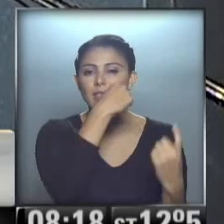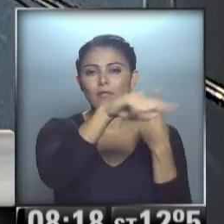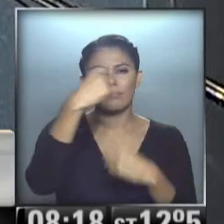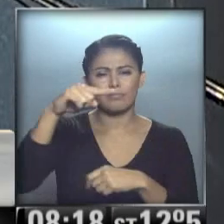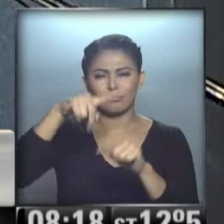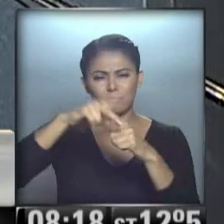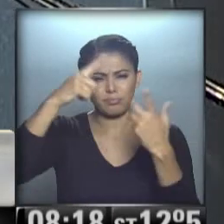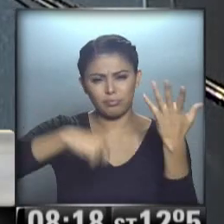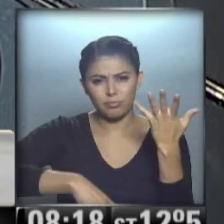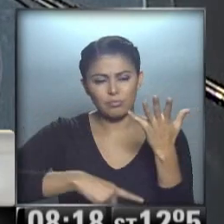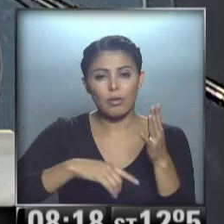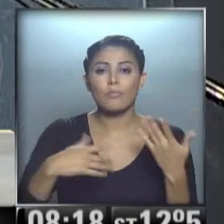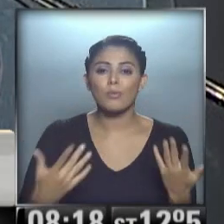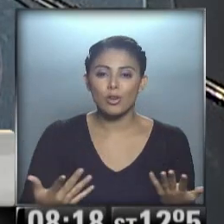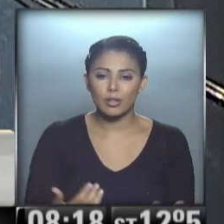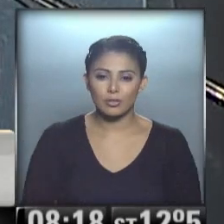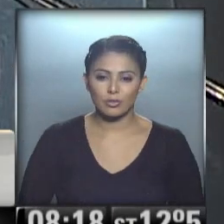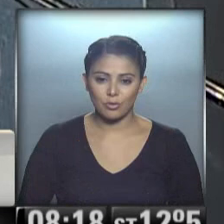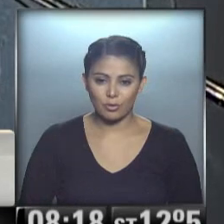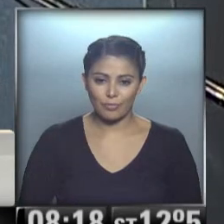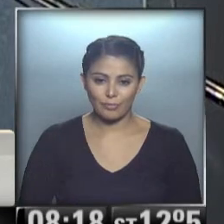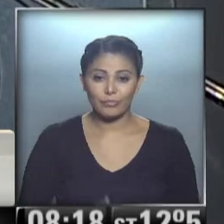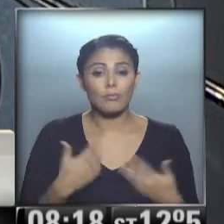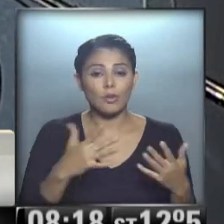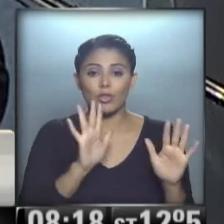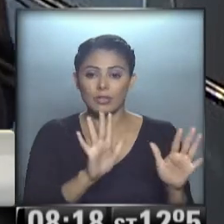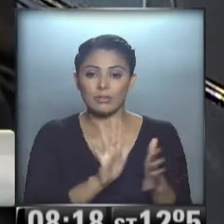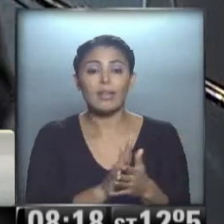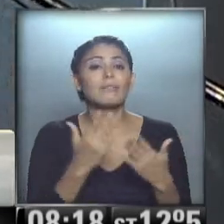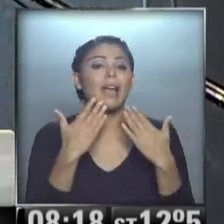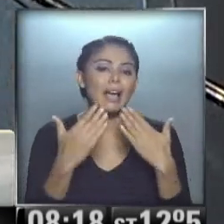elementos y acciones. Por eso es que se hace lo que se hace. Bueno, muchas gracias.